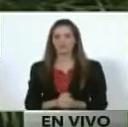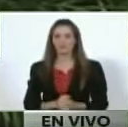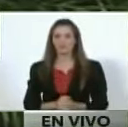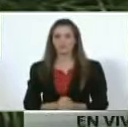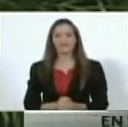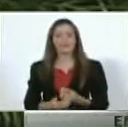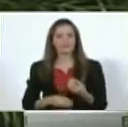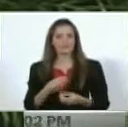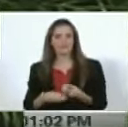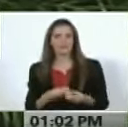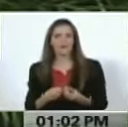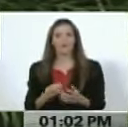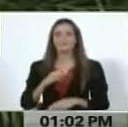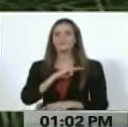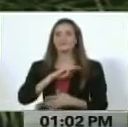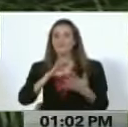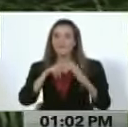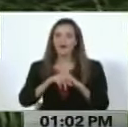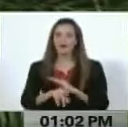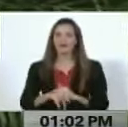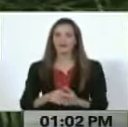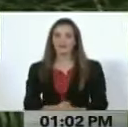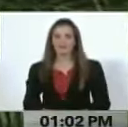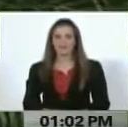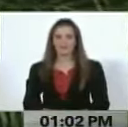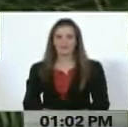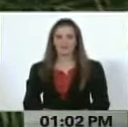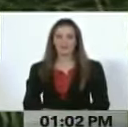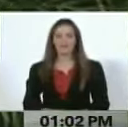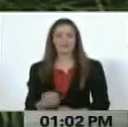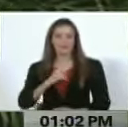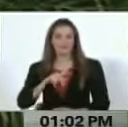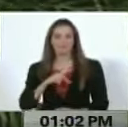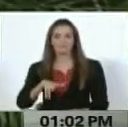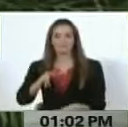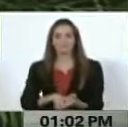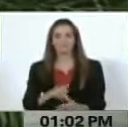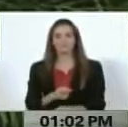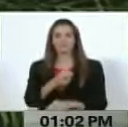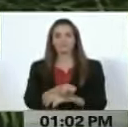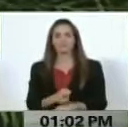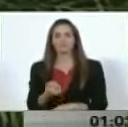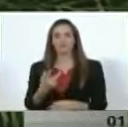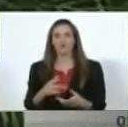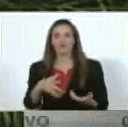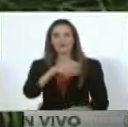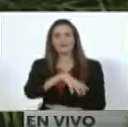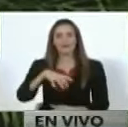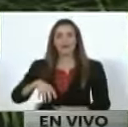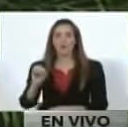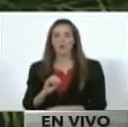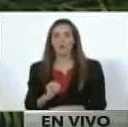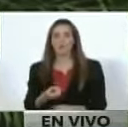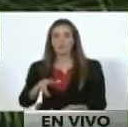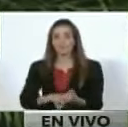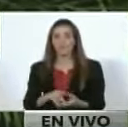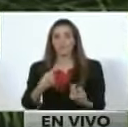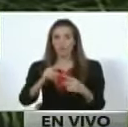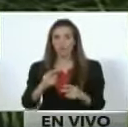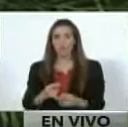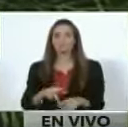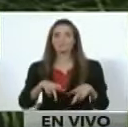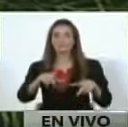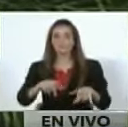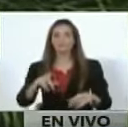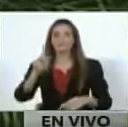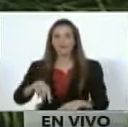la implementación de la misión Barrio Adentro, hemos certificado 12 estados, hoy vamos a certificar otros, presidente, y